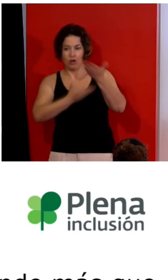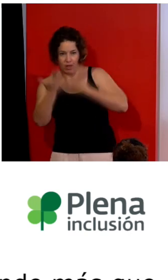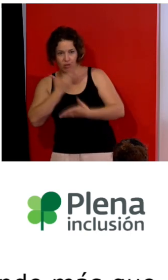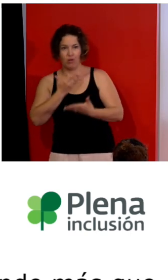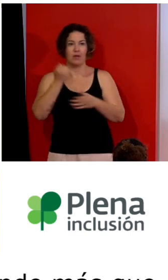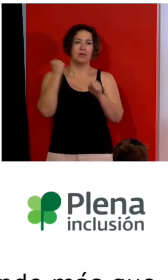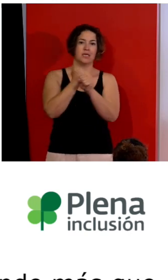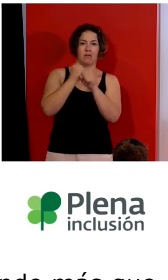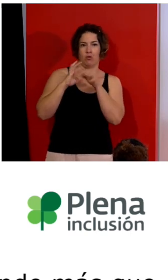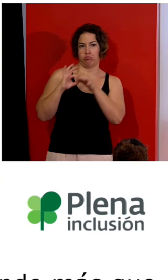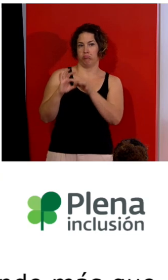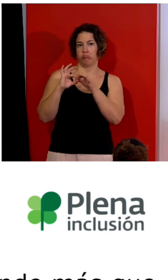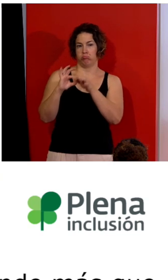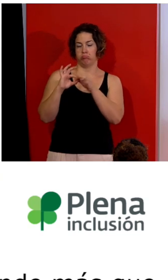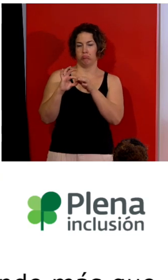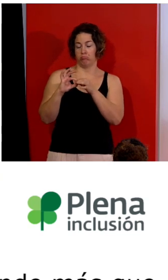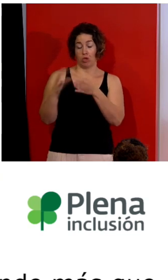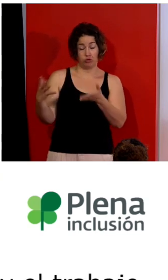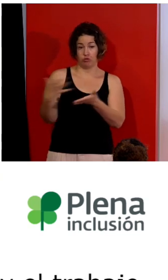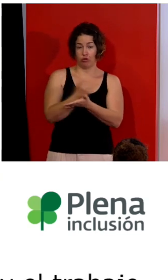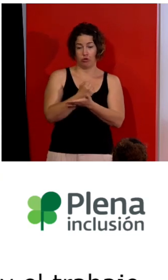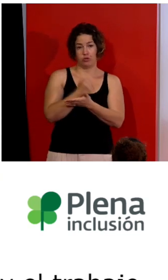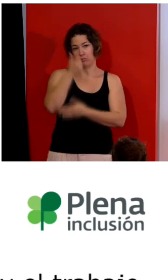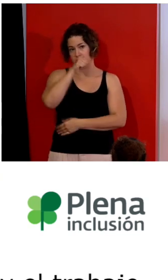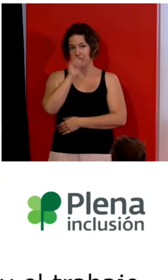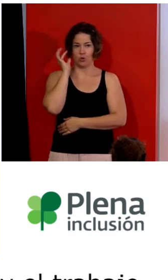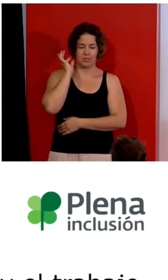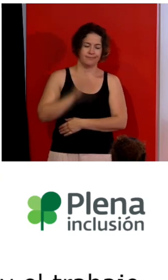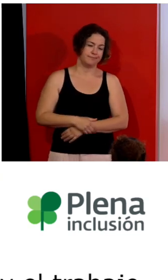trabajo conjunto entre todos y todas.